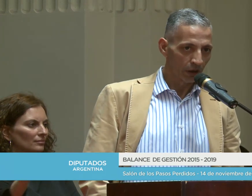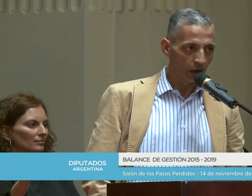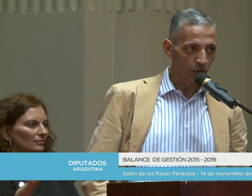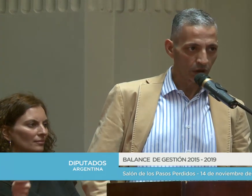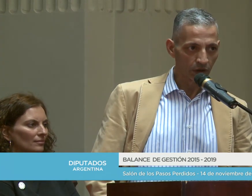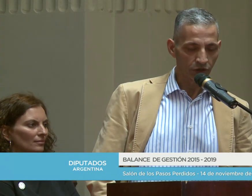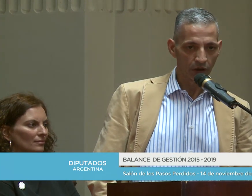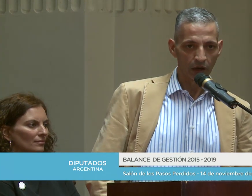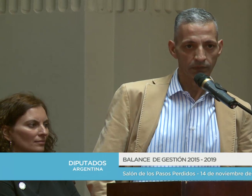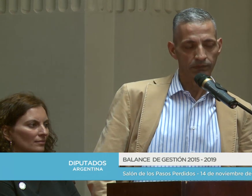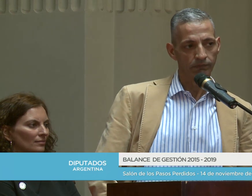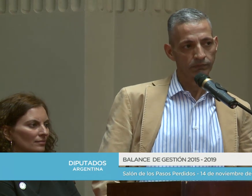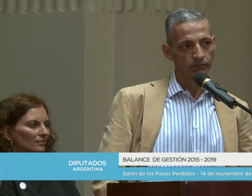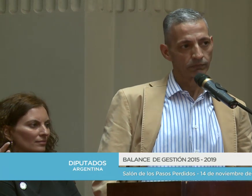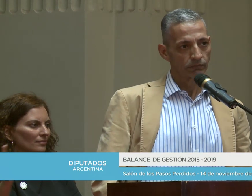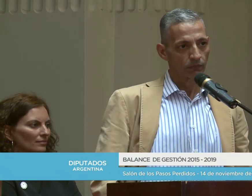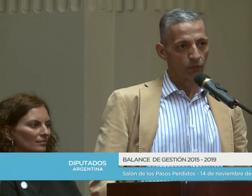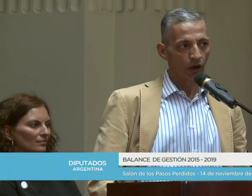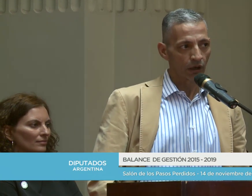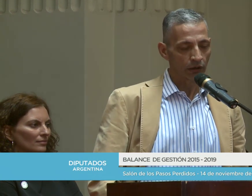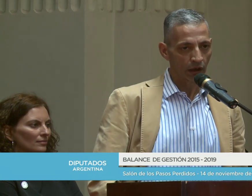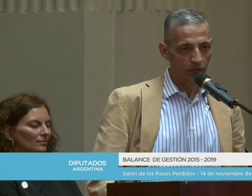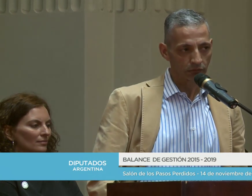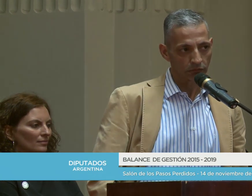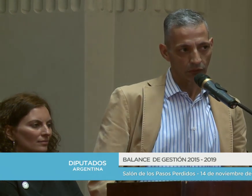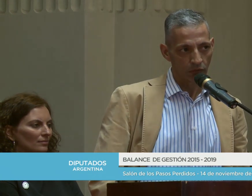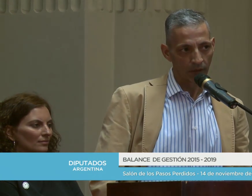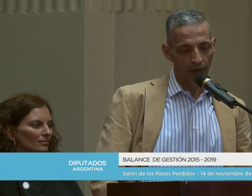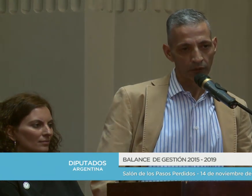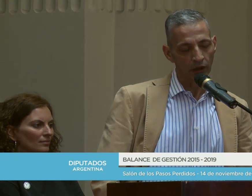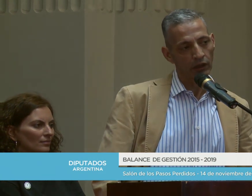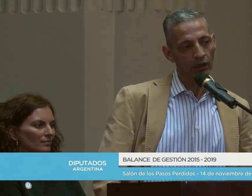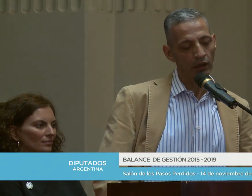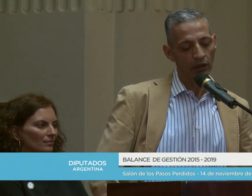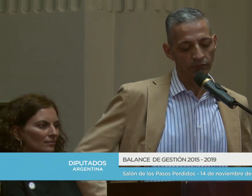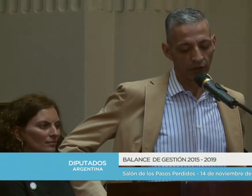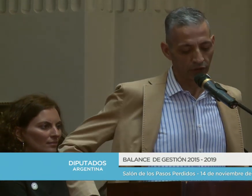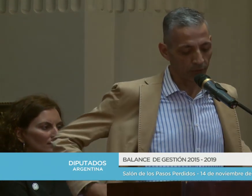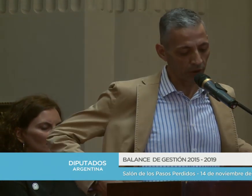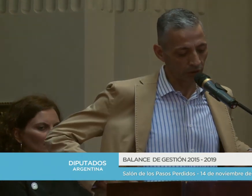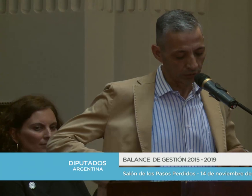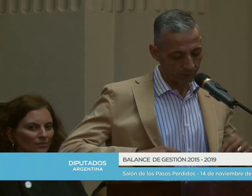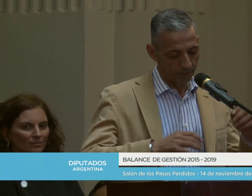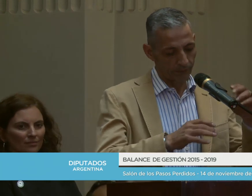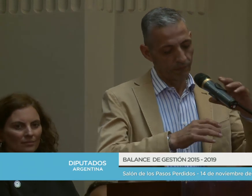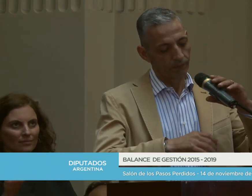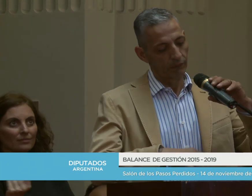el Poder Ejecutivo Nacional. Voy a rescatar una palabra que hace